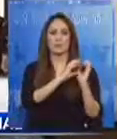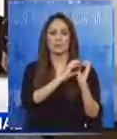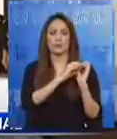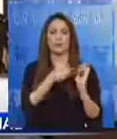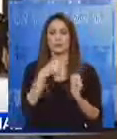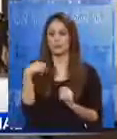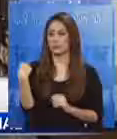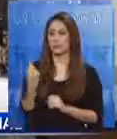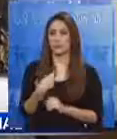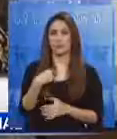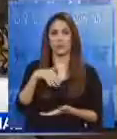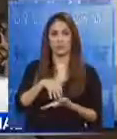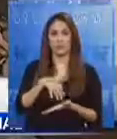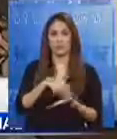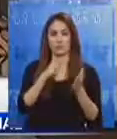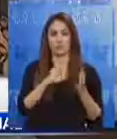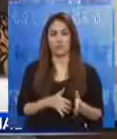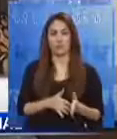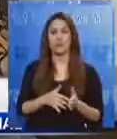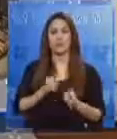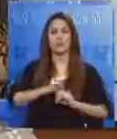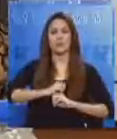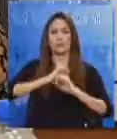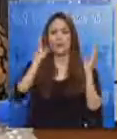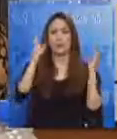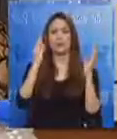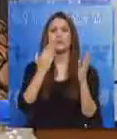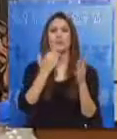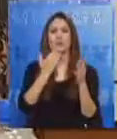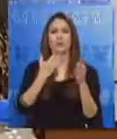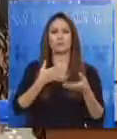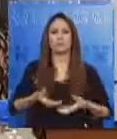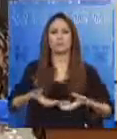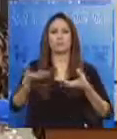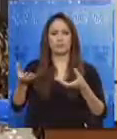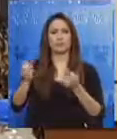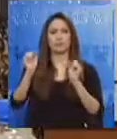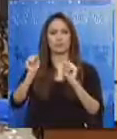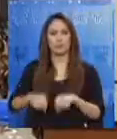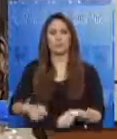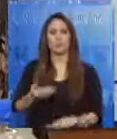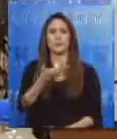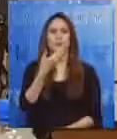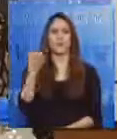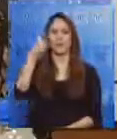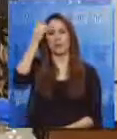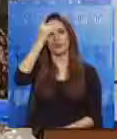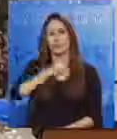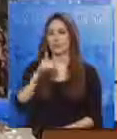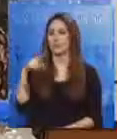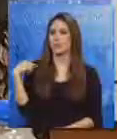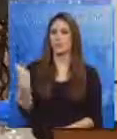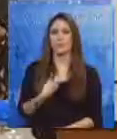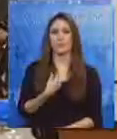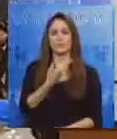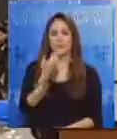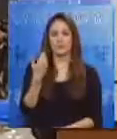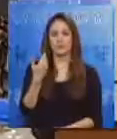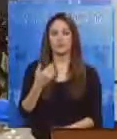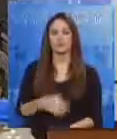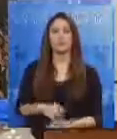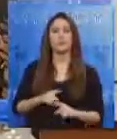Será organizado y moderado por estudiantes universitarios bajo previa coordinación conjunta de lugar, fecha y